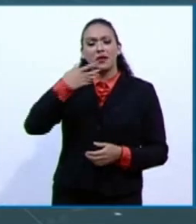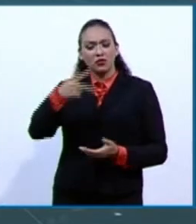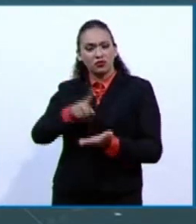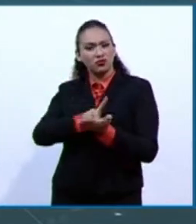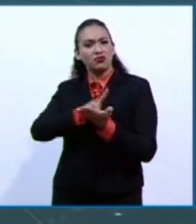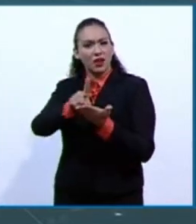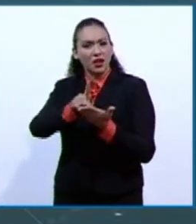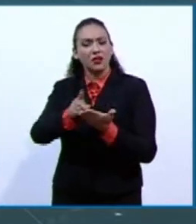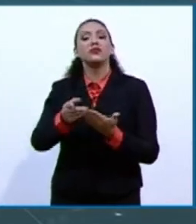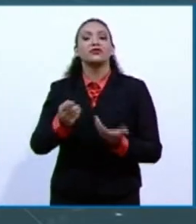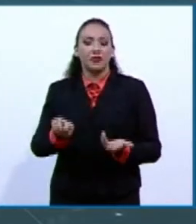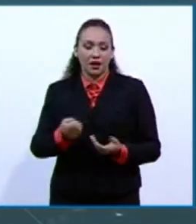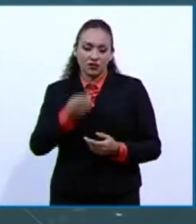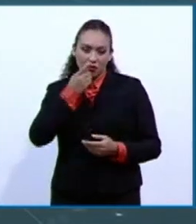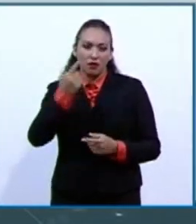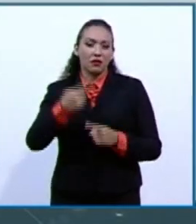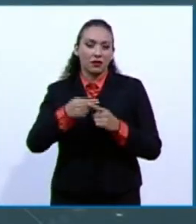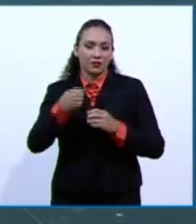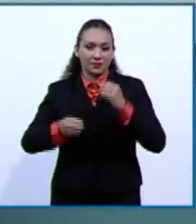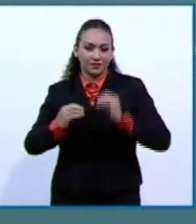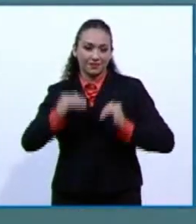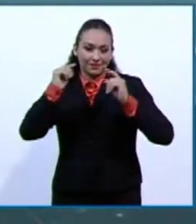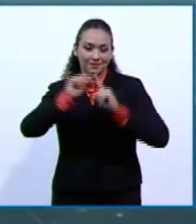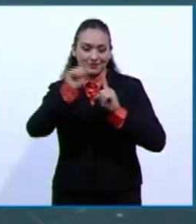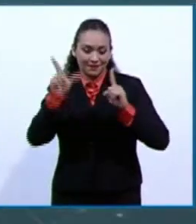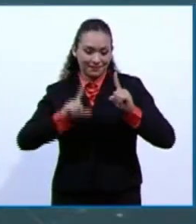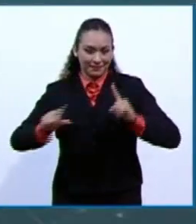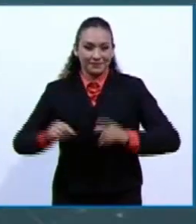derechos, estableció la Suprema Corte.